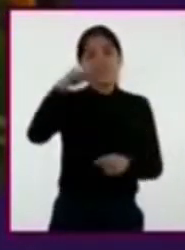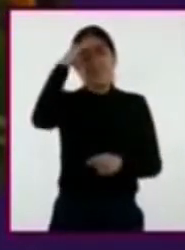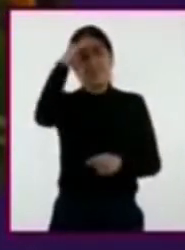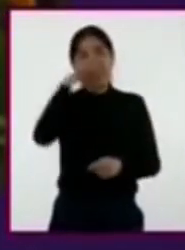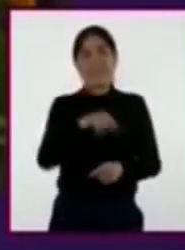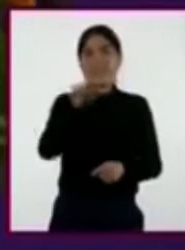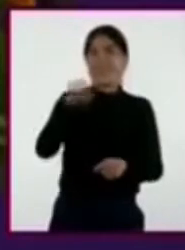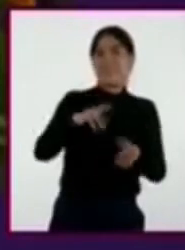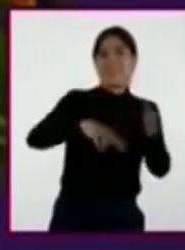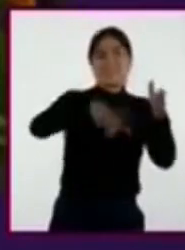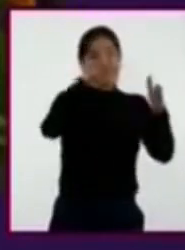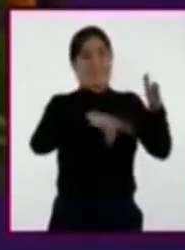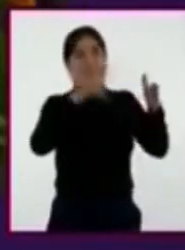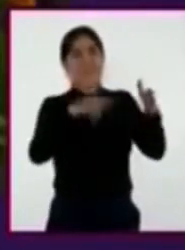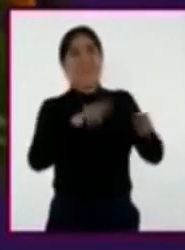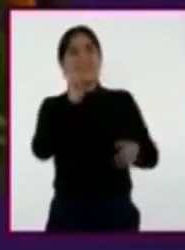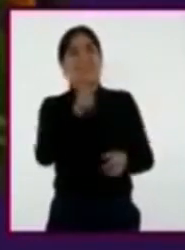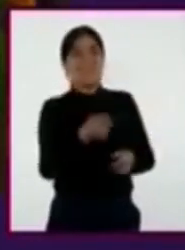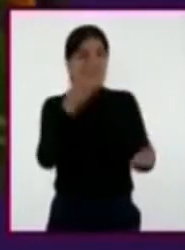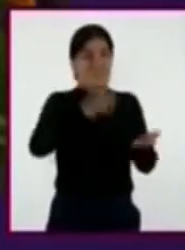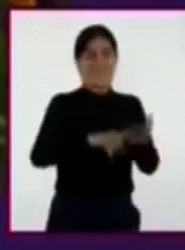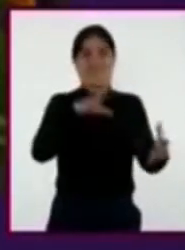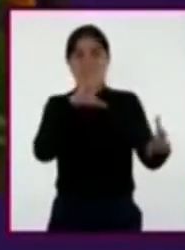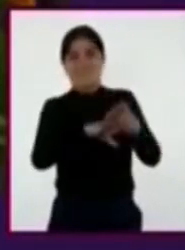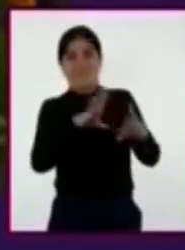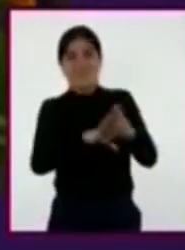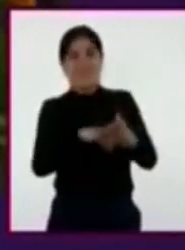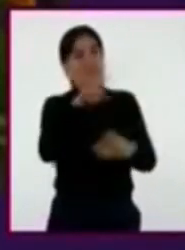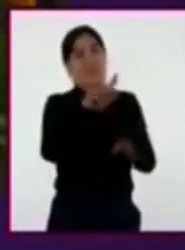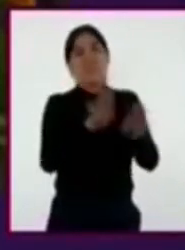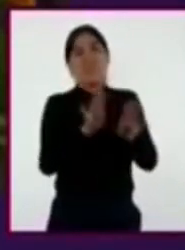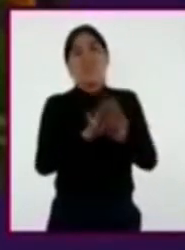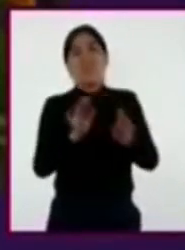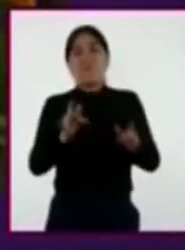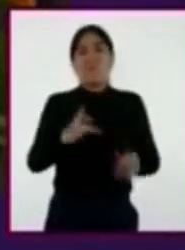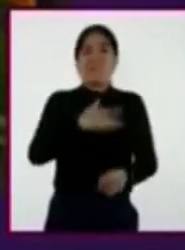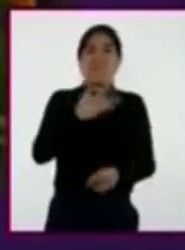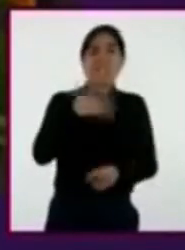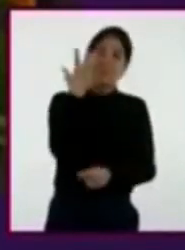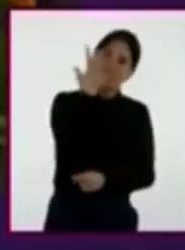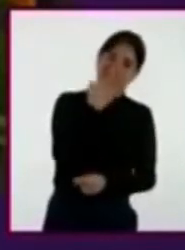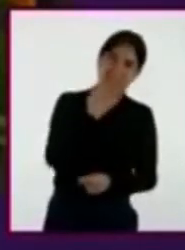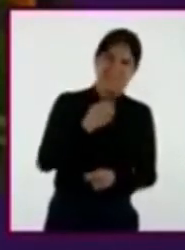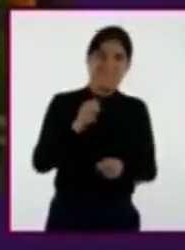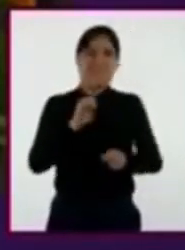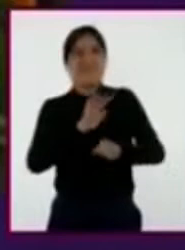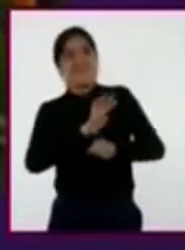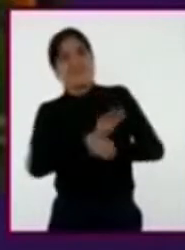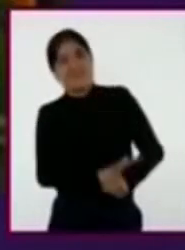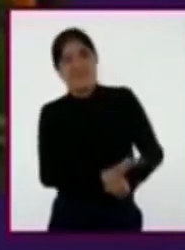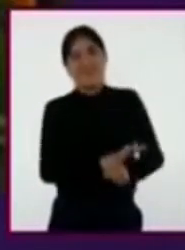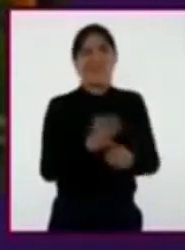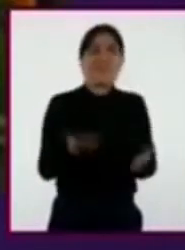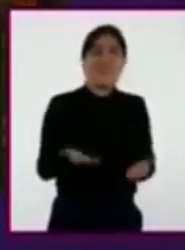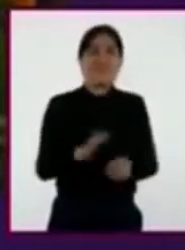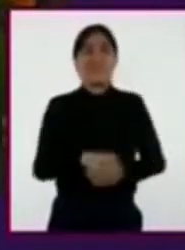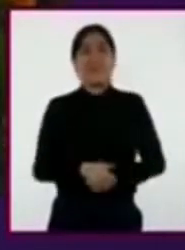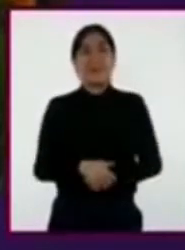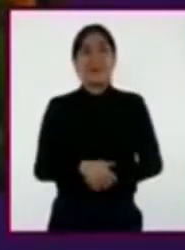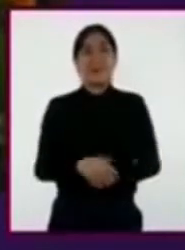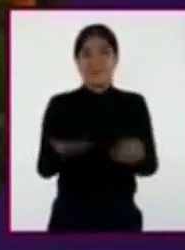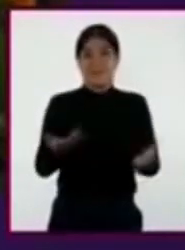estas pinturas de los reclusorios serán deprimido, triste, como... Y